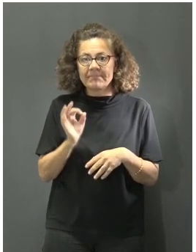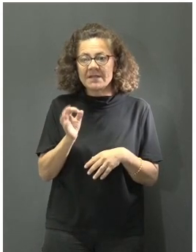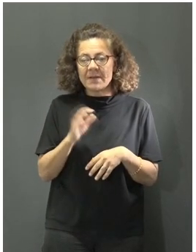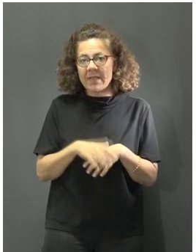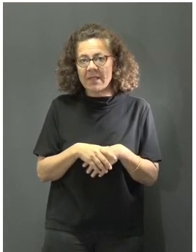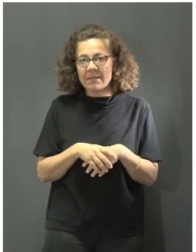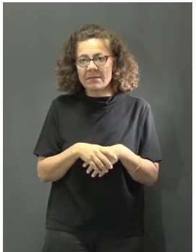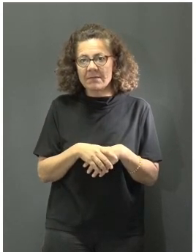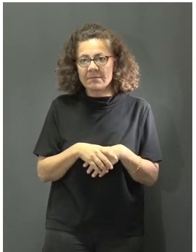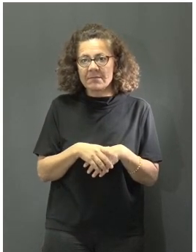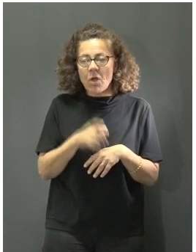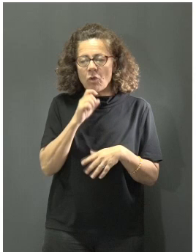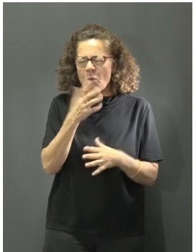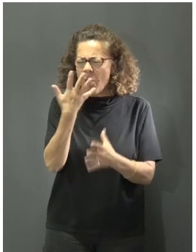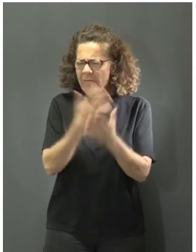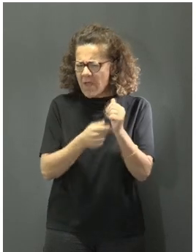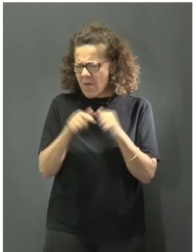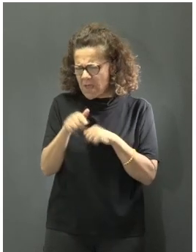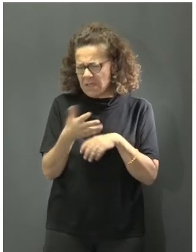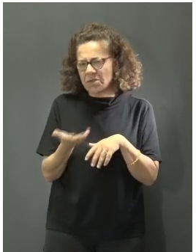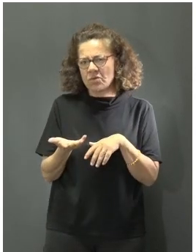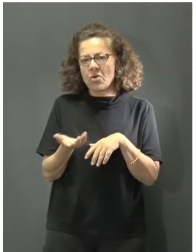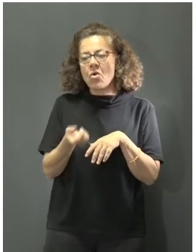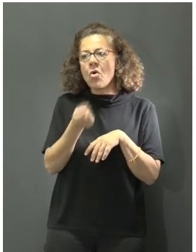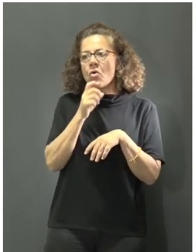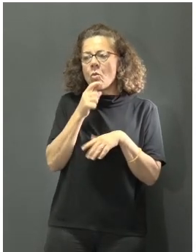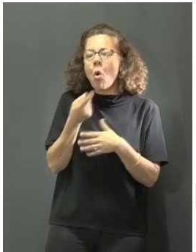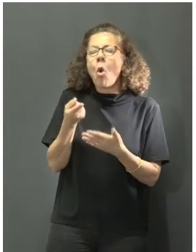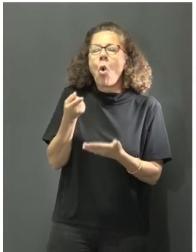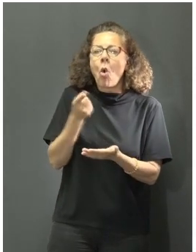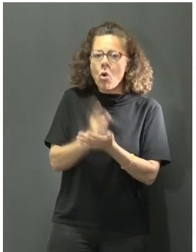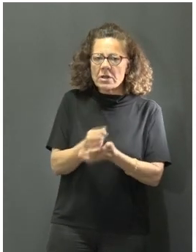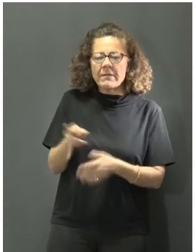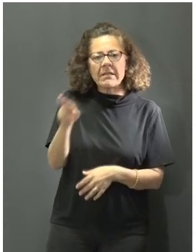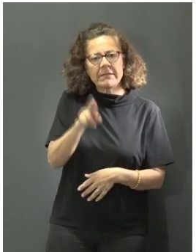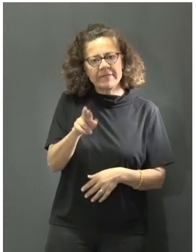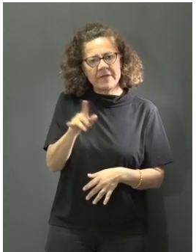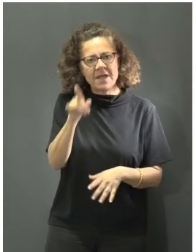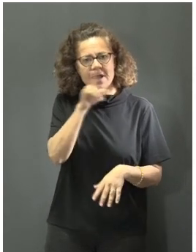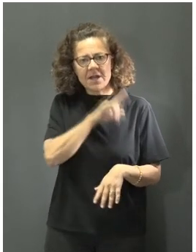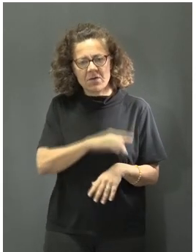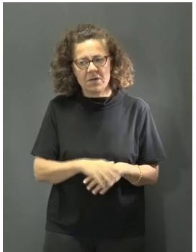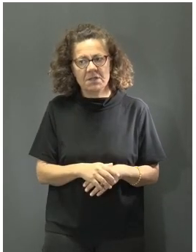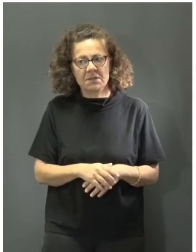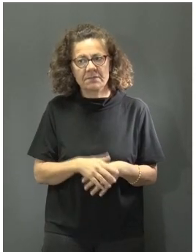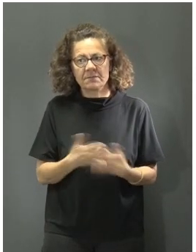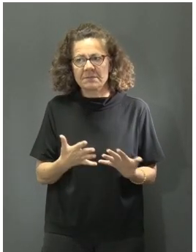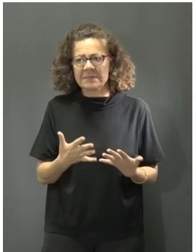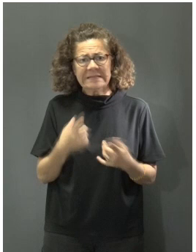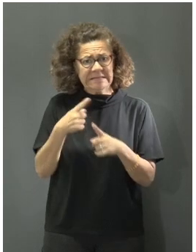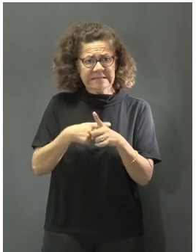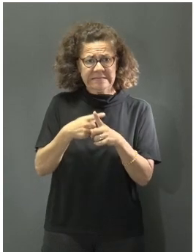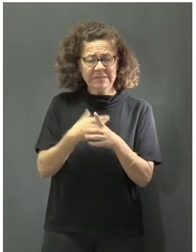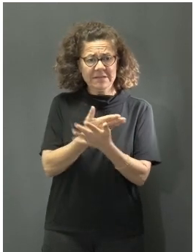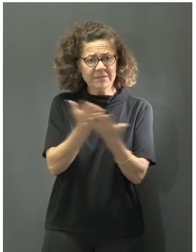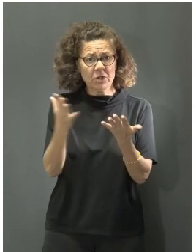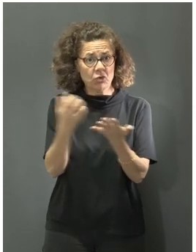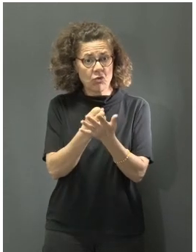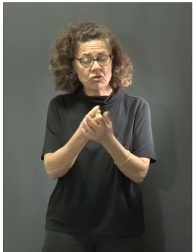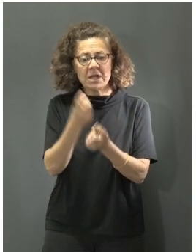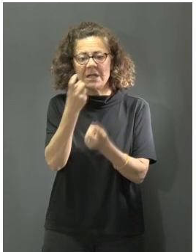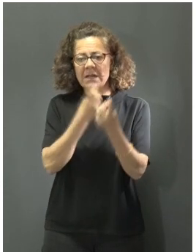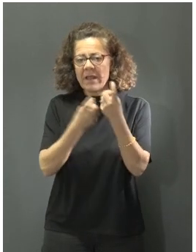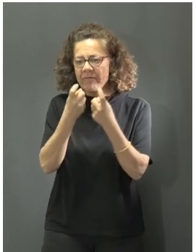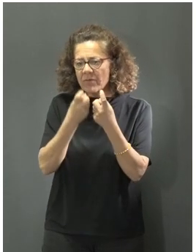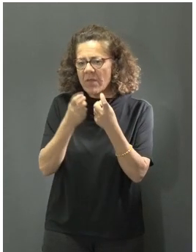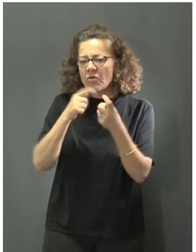hemos podido caer en esto? ¿Cómo no hemos podido, o sea, cómo nos vuelve a pasar esto otra vez, ¿no? A todos los niveles, a nivel de la información, a